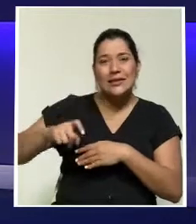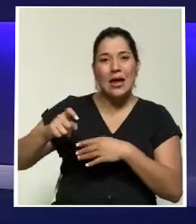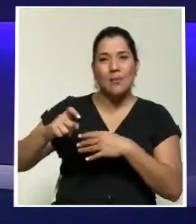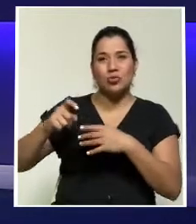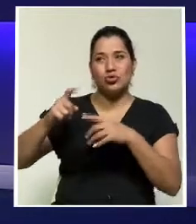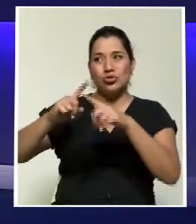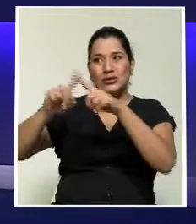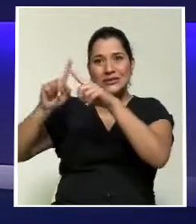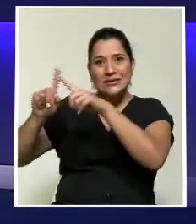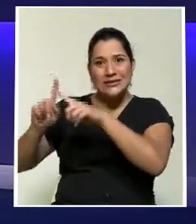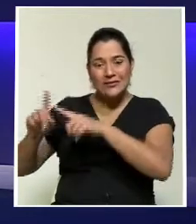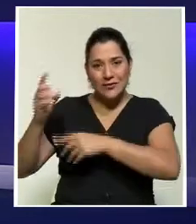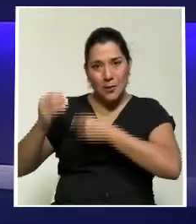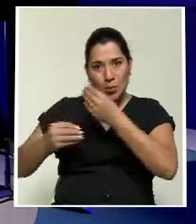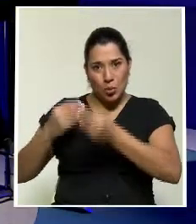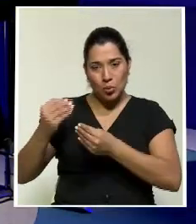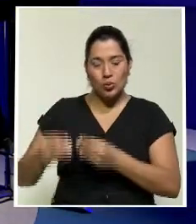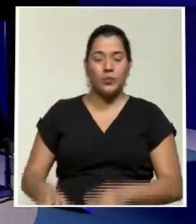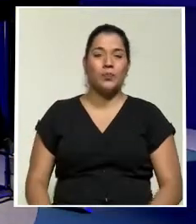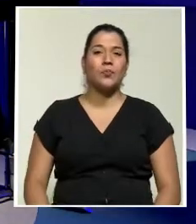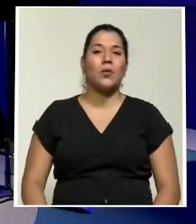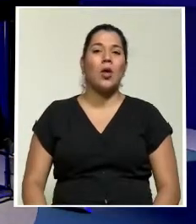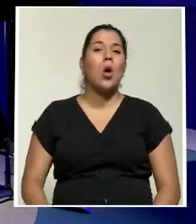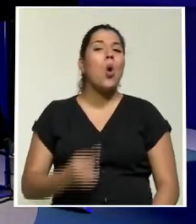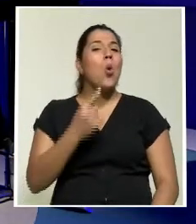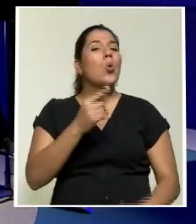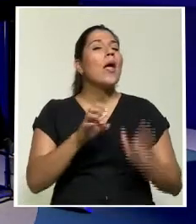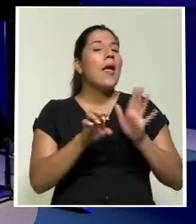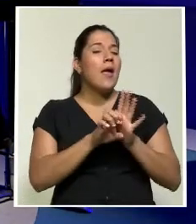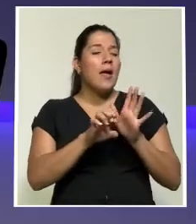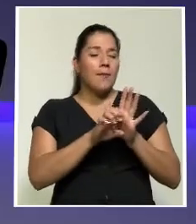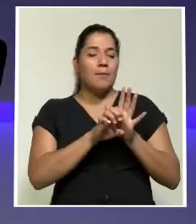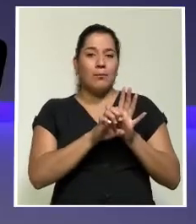nuestra dieta. Hay un ejemplo clásico